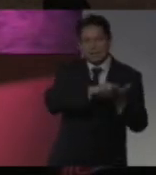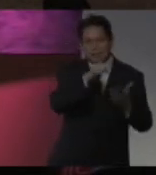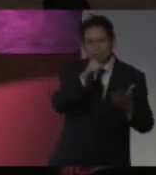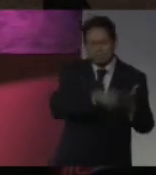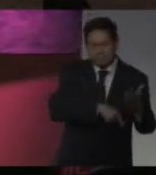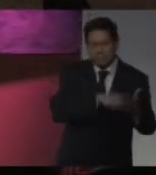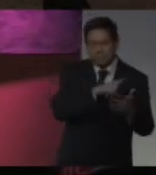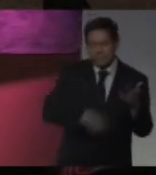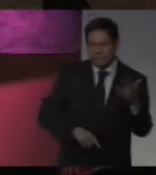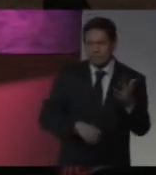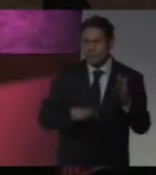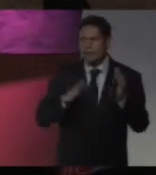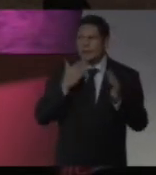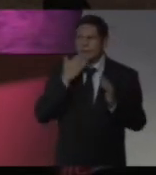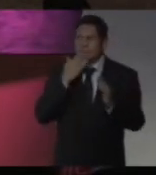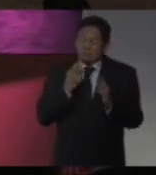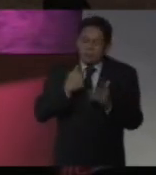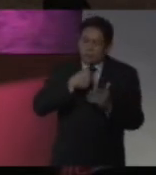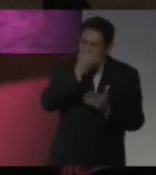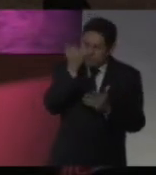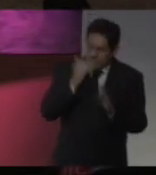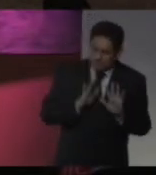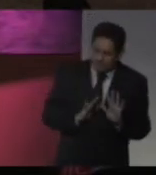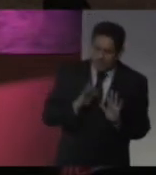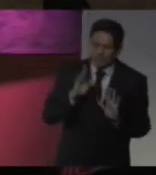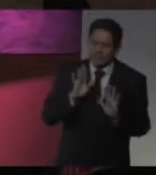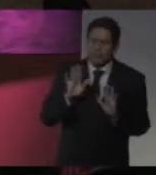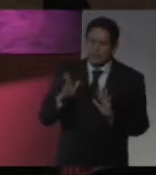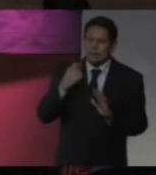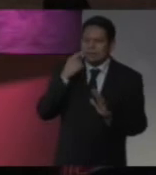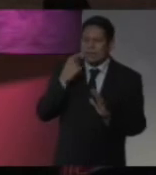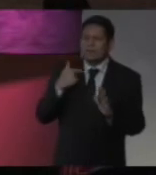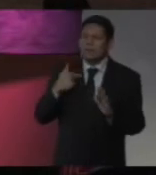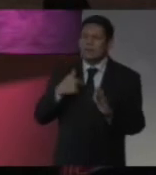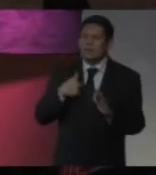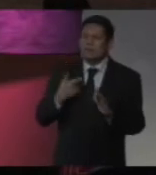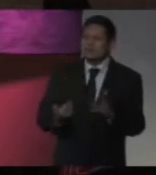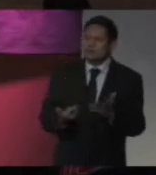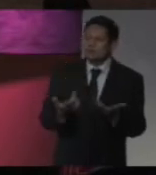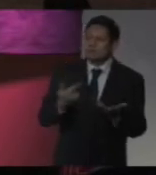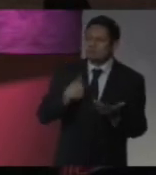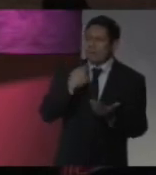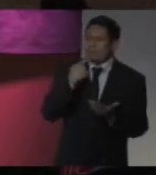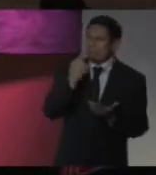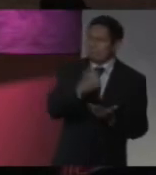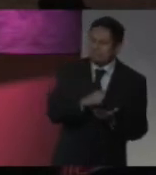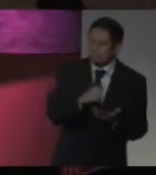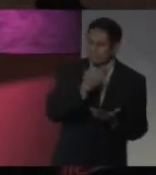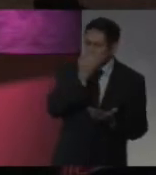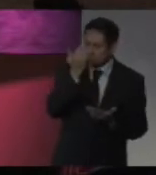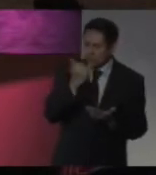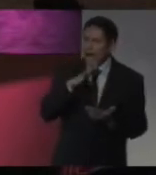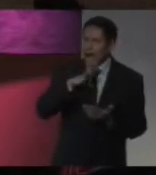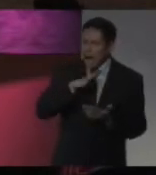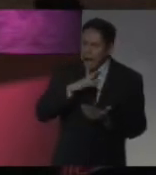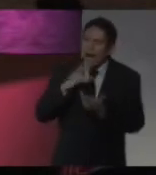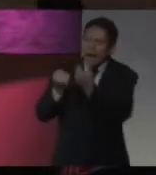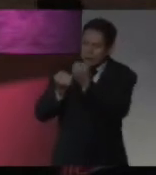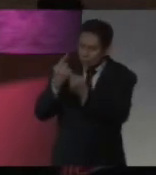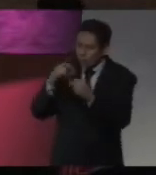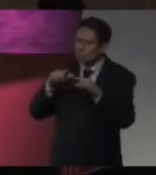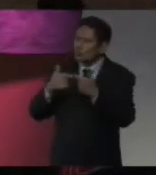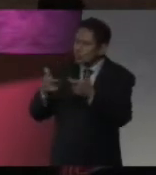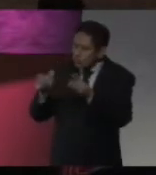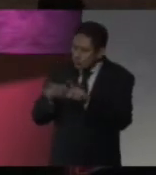acciones y controversias entiendo que no ha habido ningún pronunciamiento judicial, por lo tanto no sé cómo van. Sé que hay ya